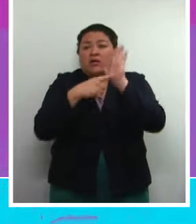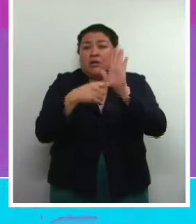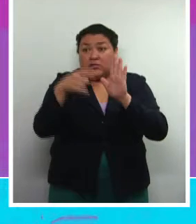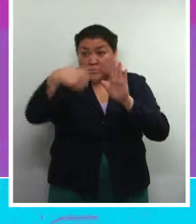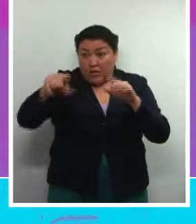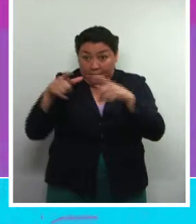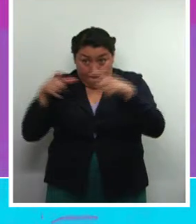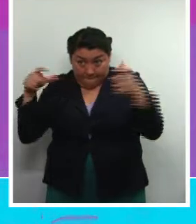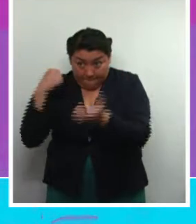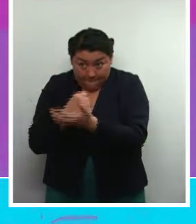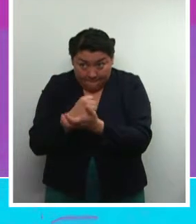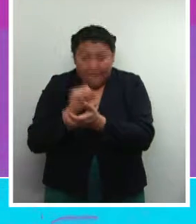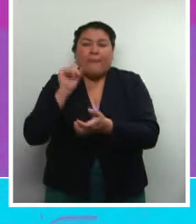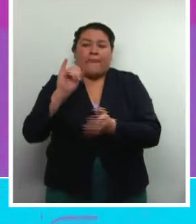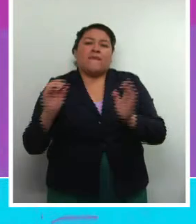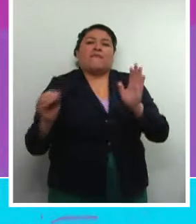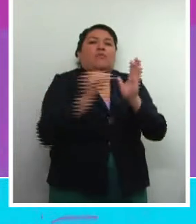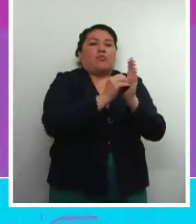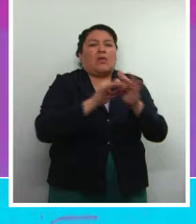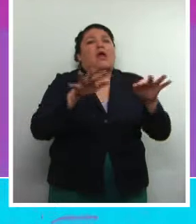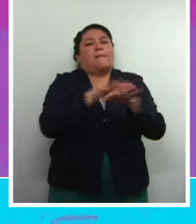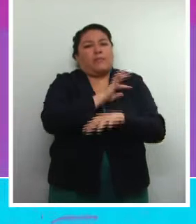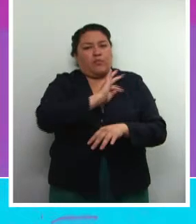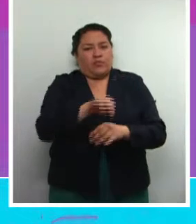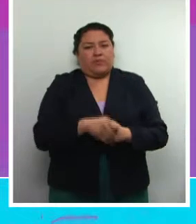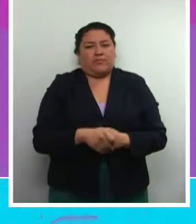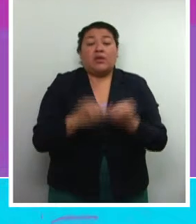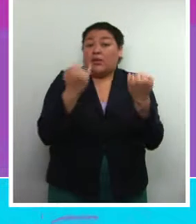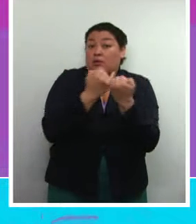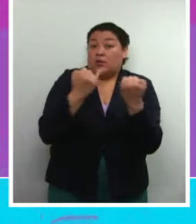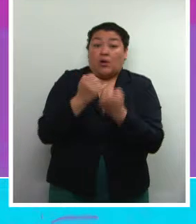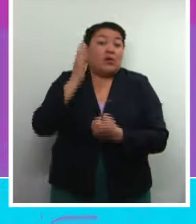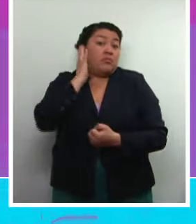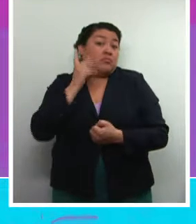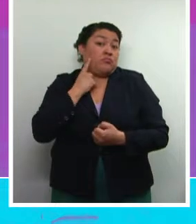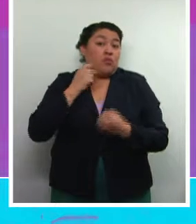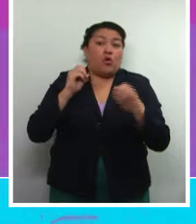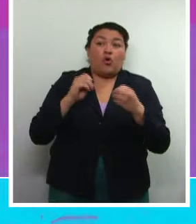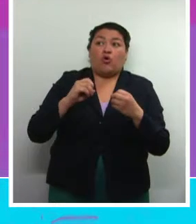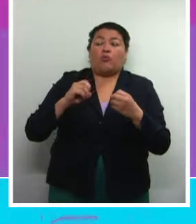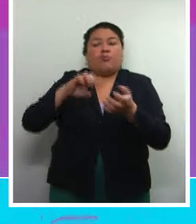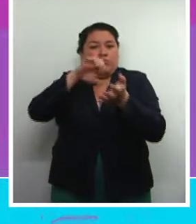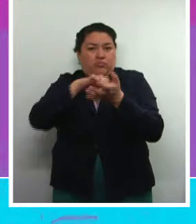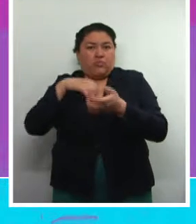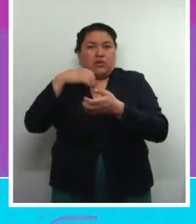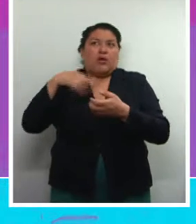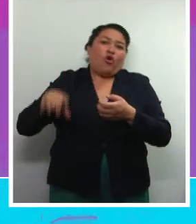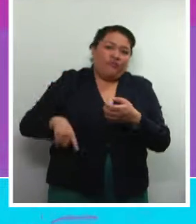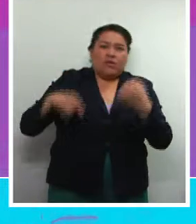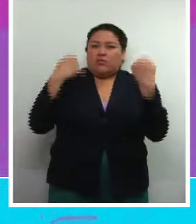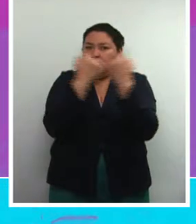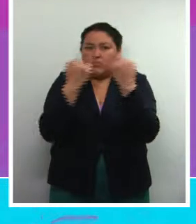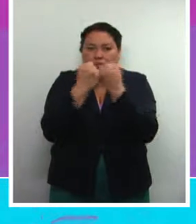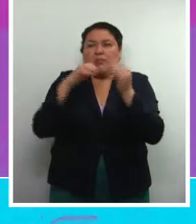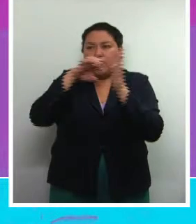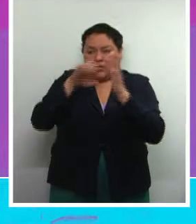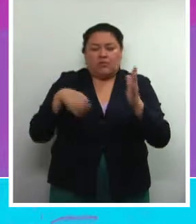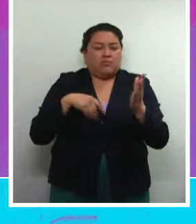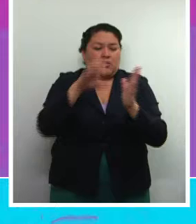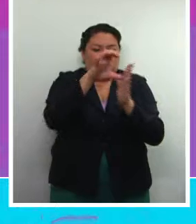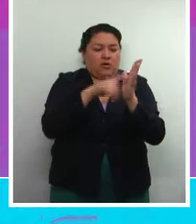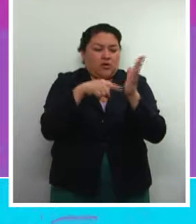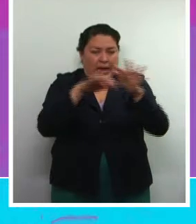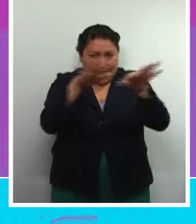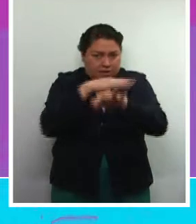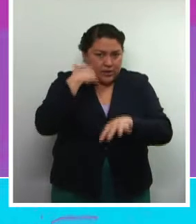local determine los casos en que proceda el referéndum para la aprobación de dichas reformas.